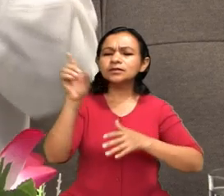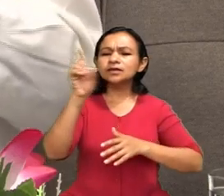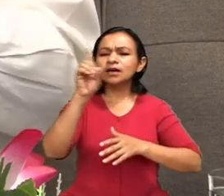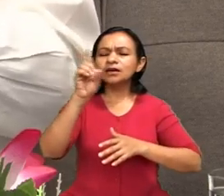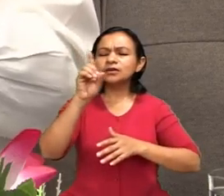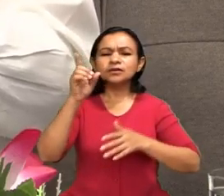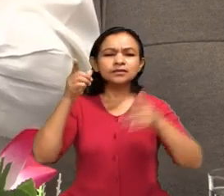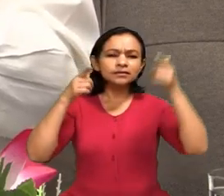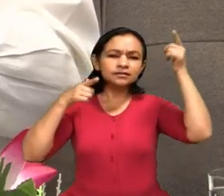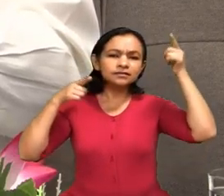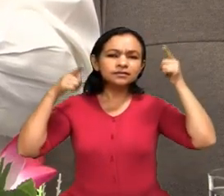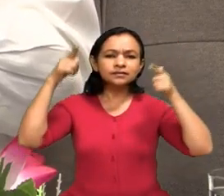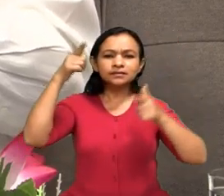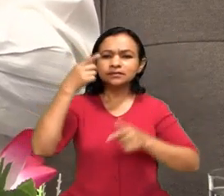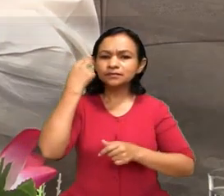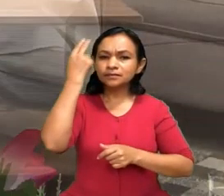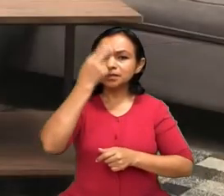Sandino?